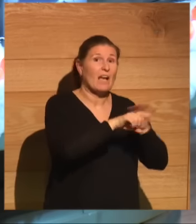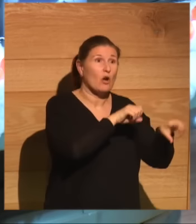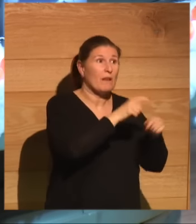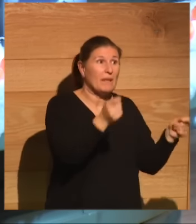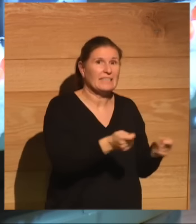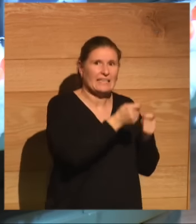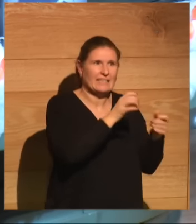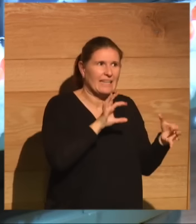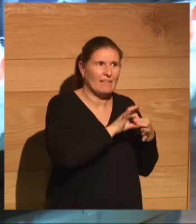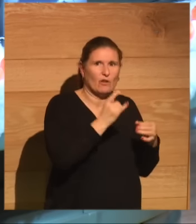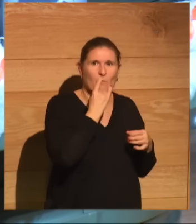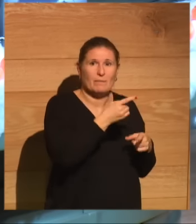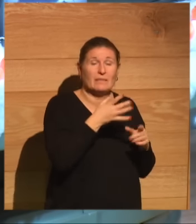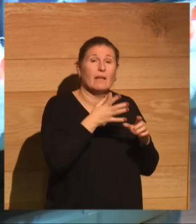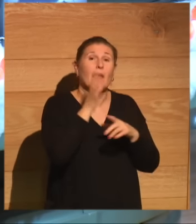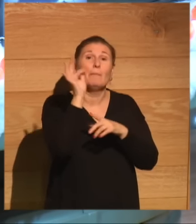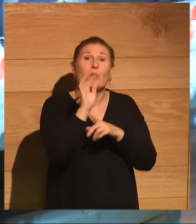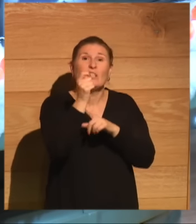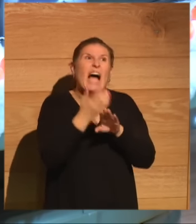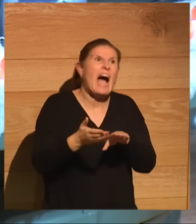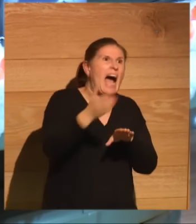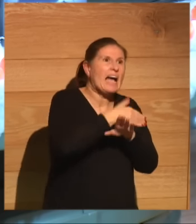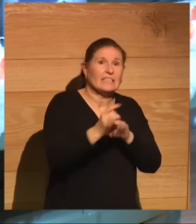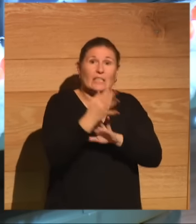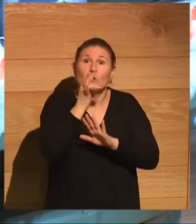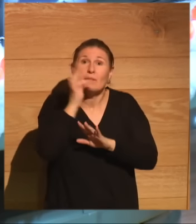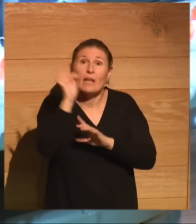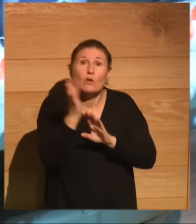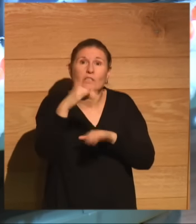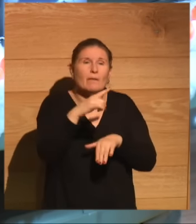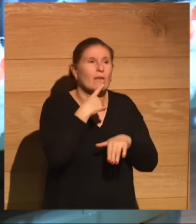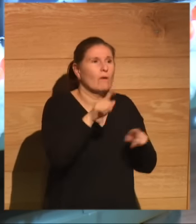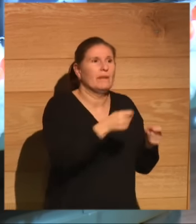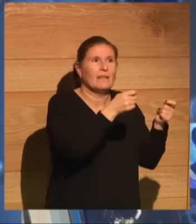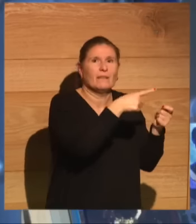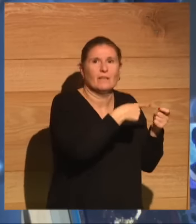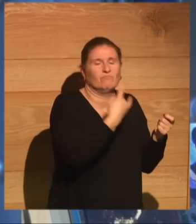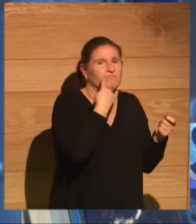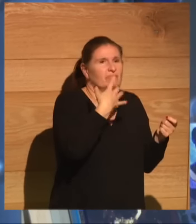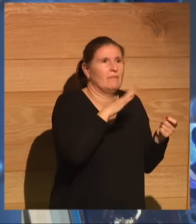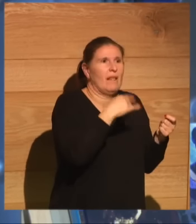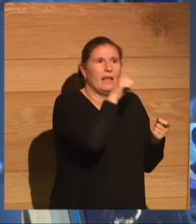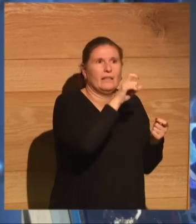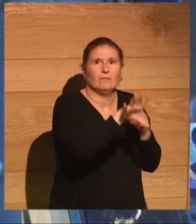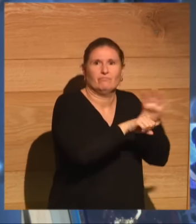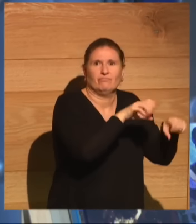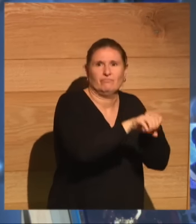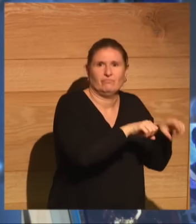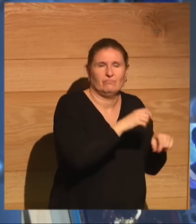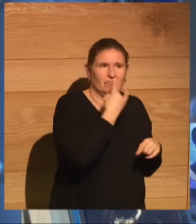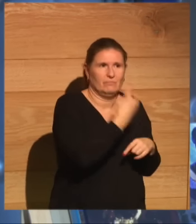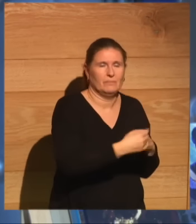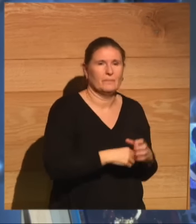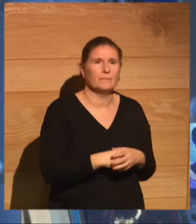punto la película era un éxito. Olé. Antes de que existiera, ¿no? Es un locurón. Trata de introducir algunas de esas técnicas manuales que ha